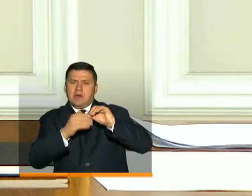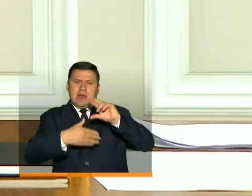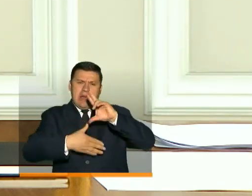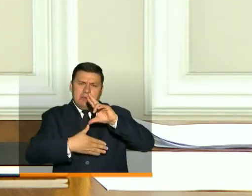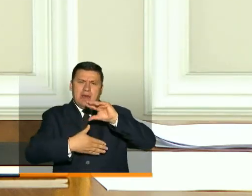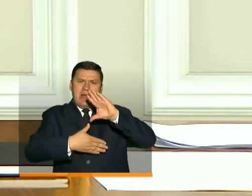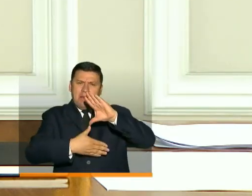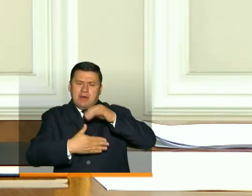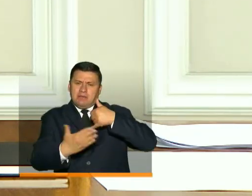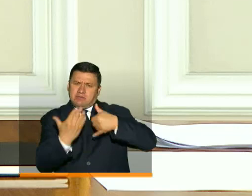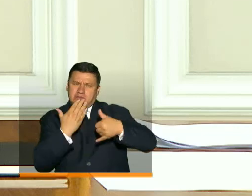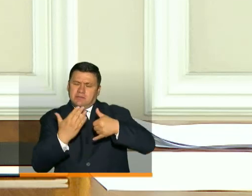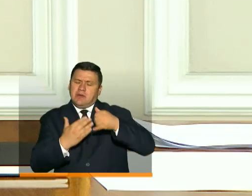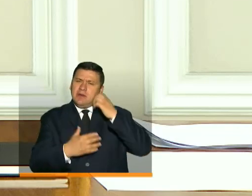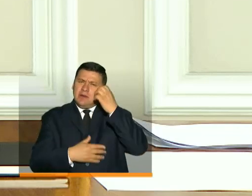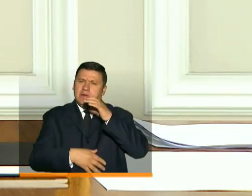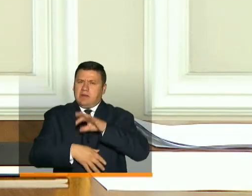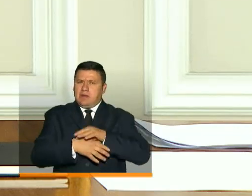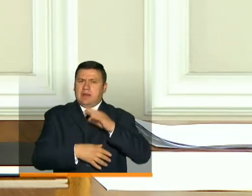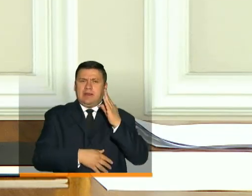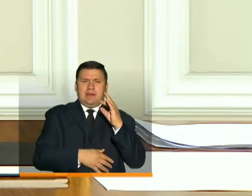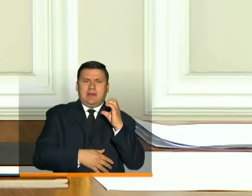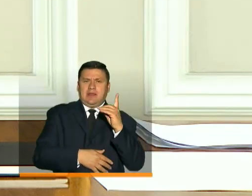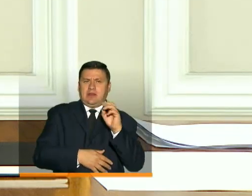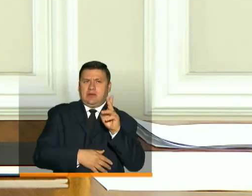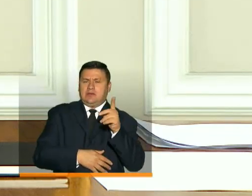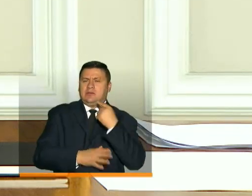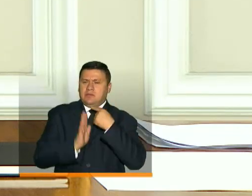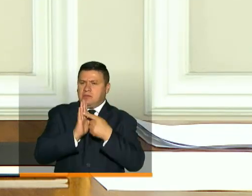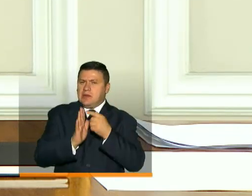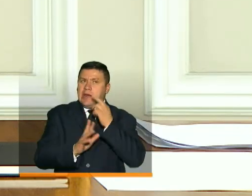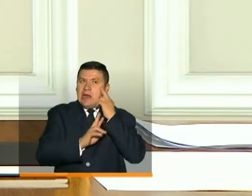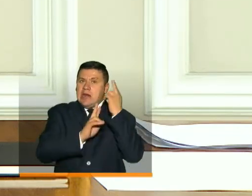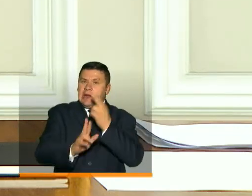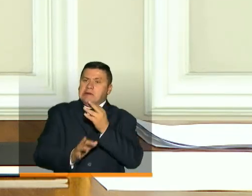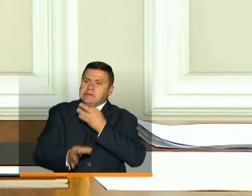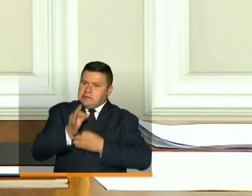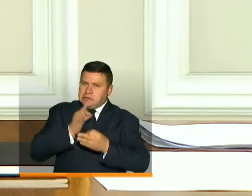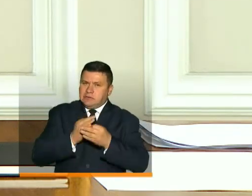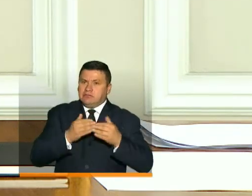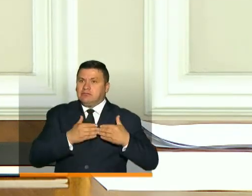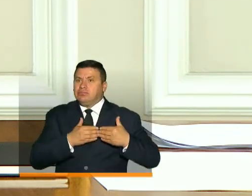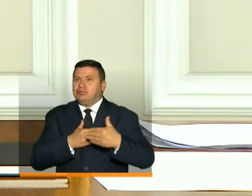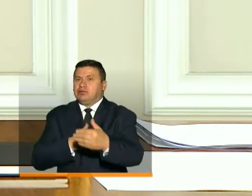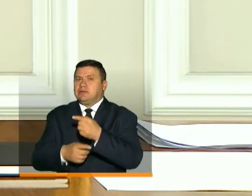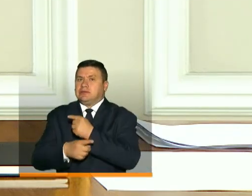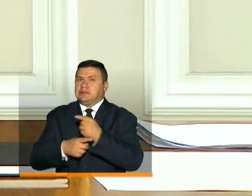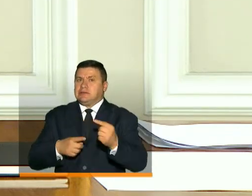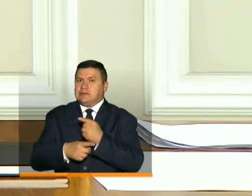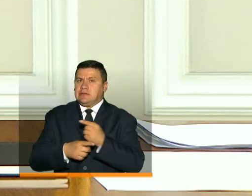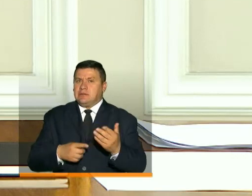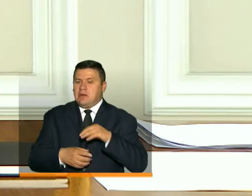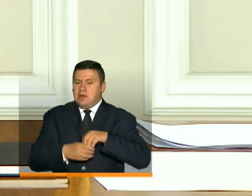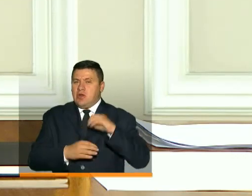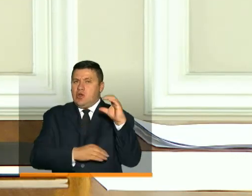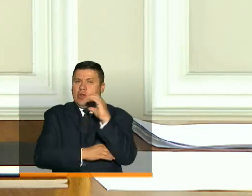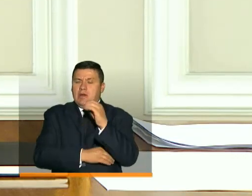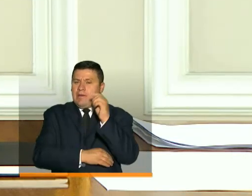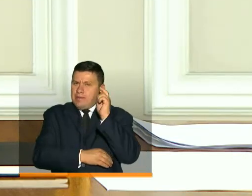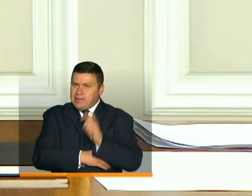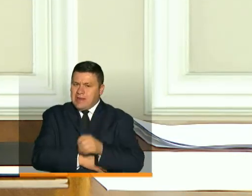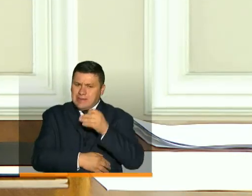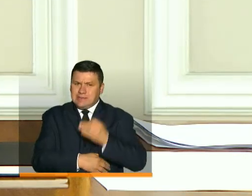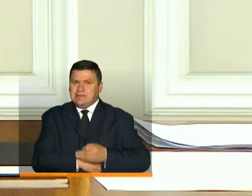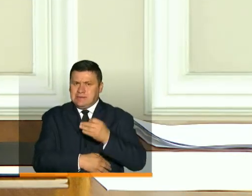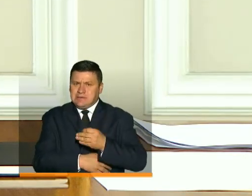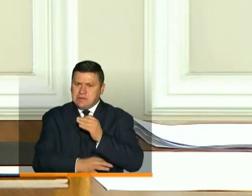Hemos visto también el mensaje del doctor Tedros, las recomendaciones de autocuidado y lo que se viene para las próximas semanas también en nuestro país, donde tenemos que ser